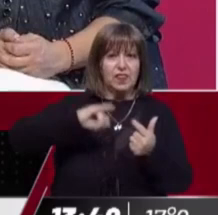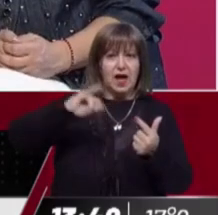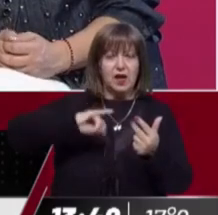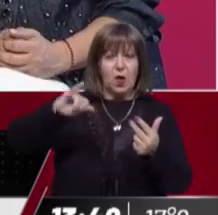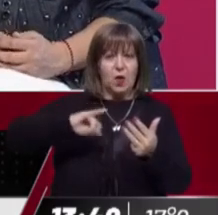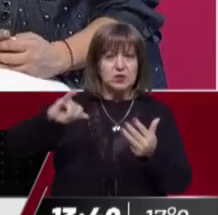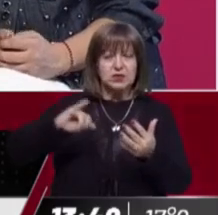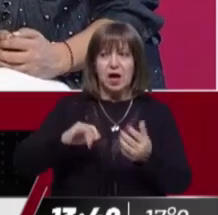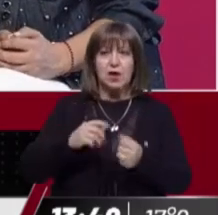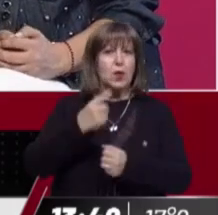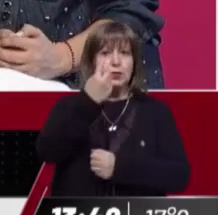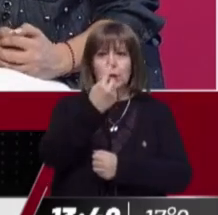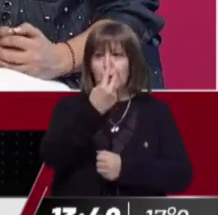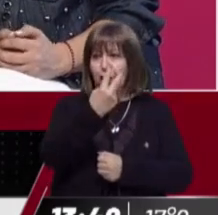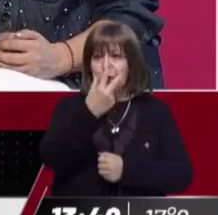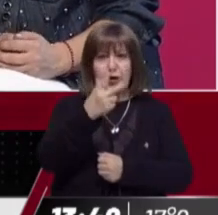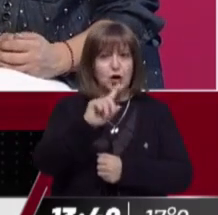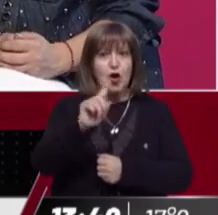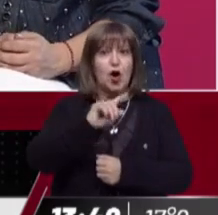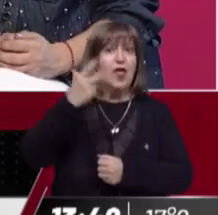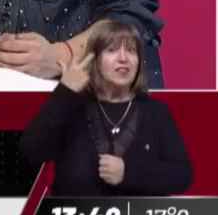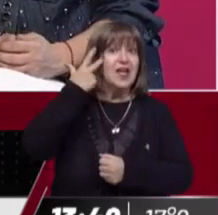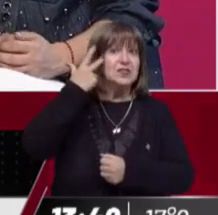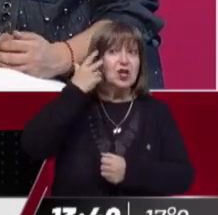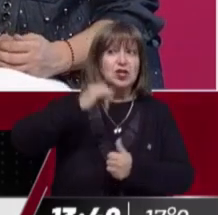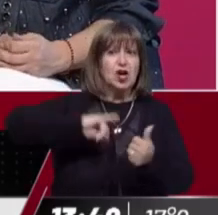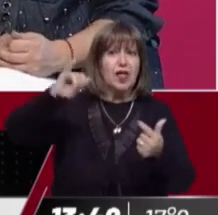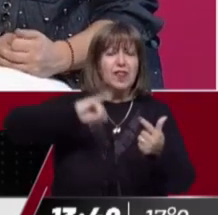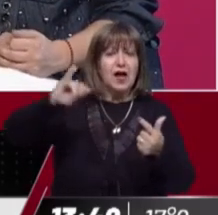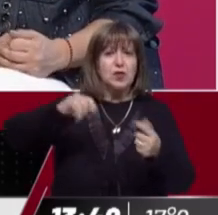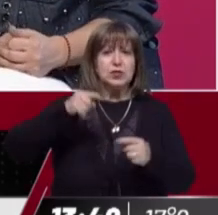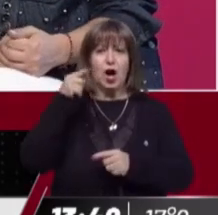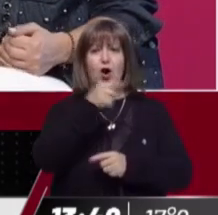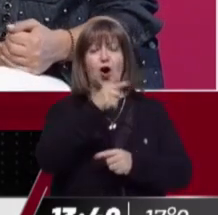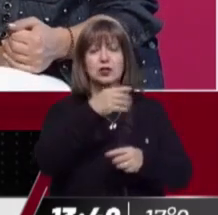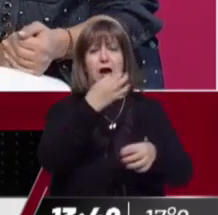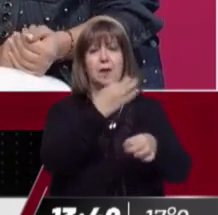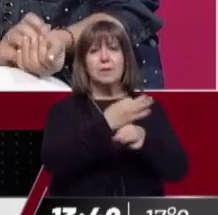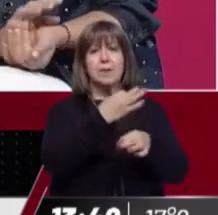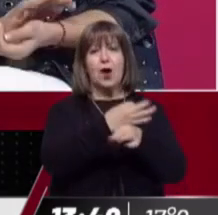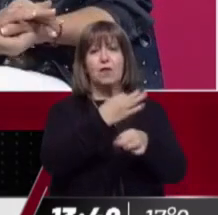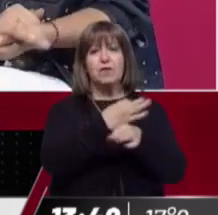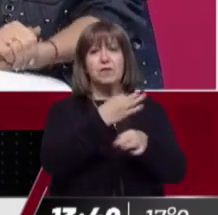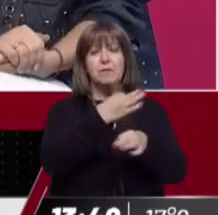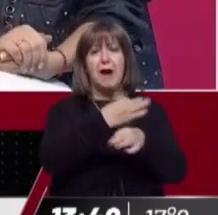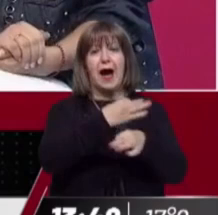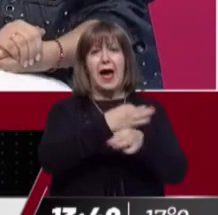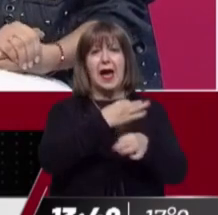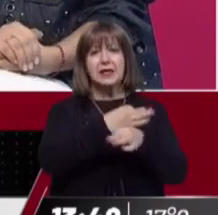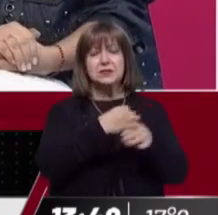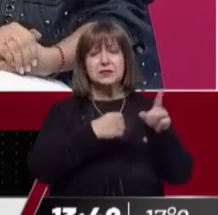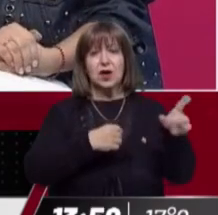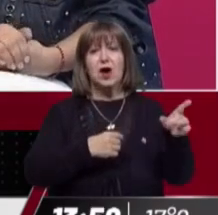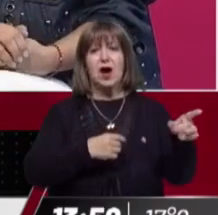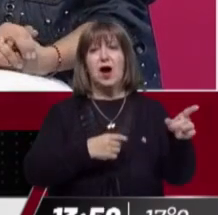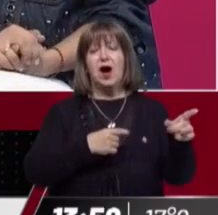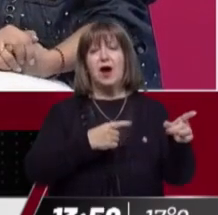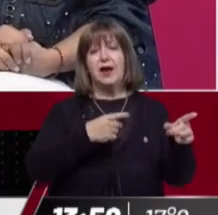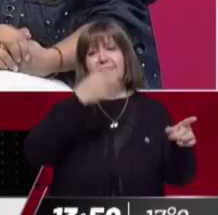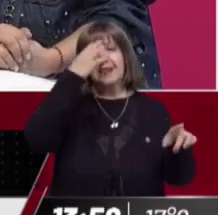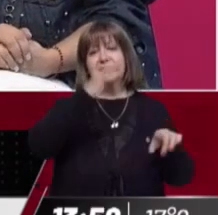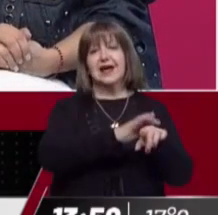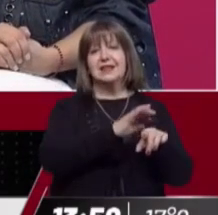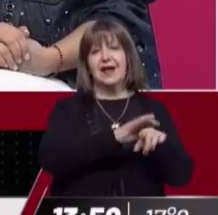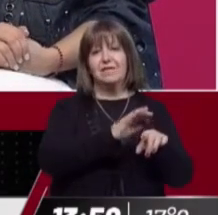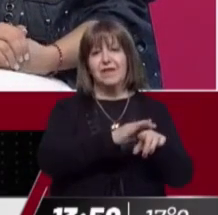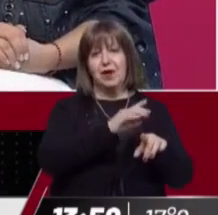locura. No es una, ni dos, ni tres. Claro. 18 denuncias habría contra este docente que se ha pasado un parte psicológico y es por eso